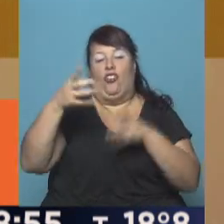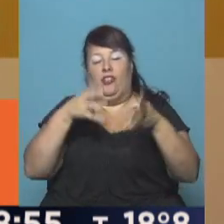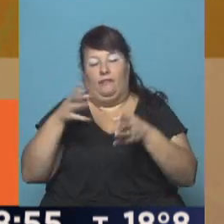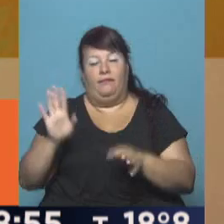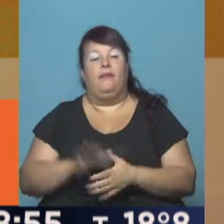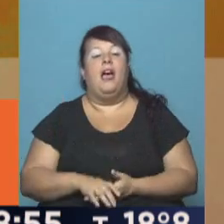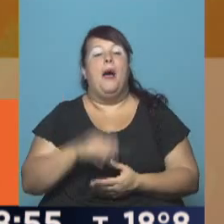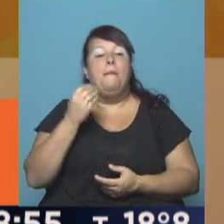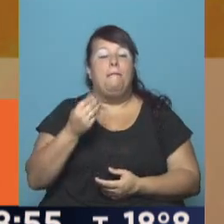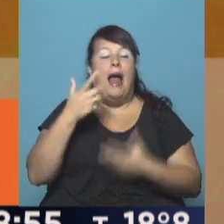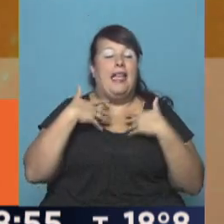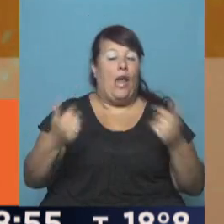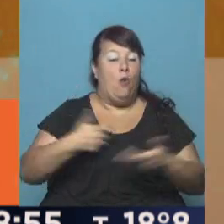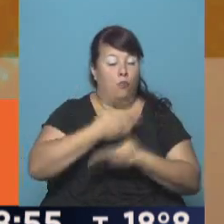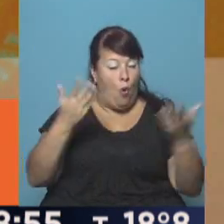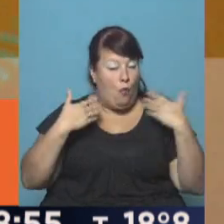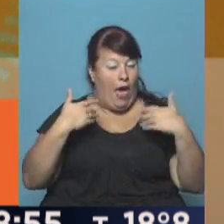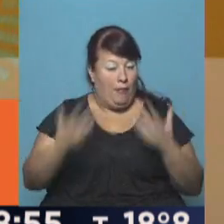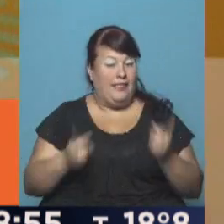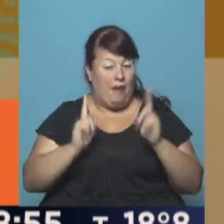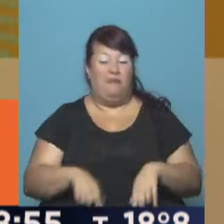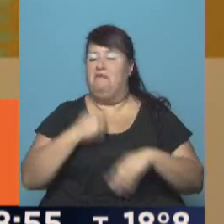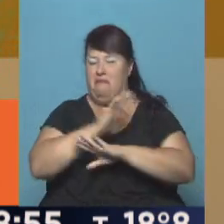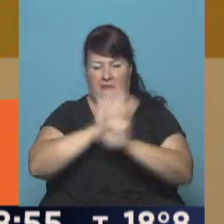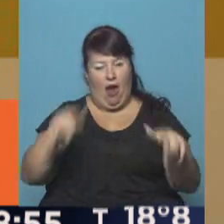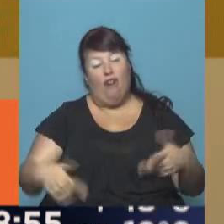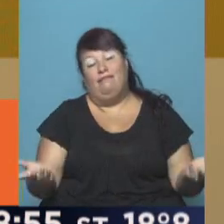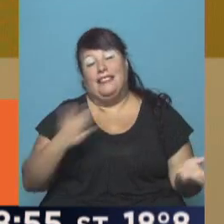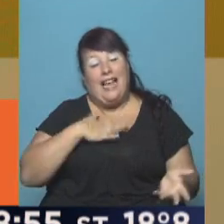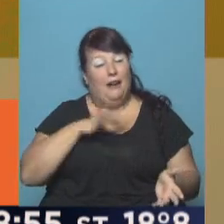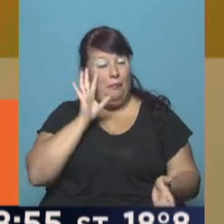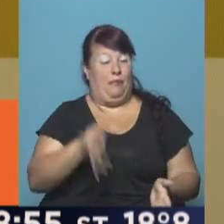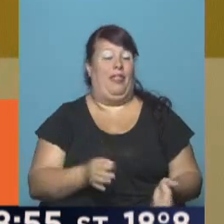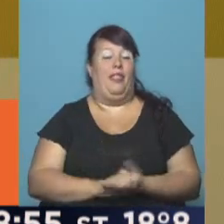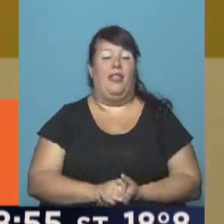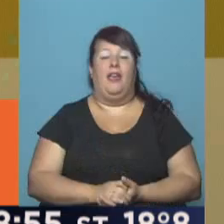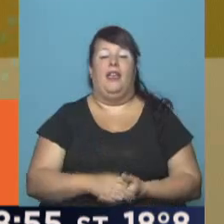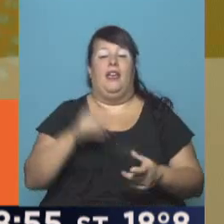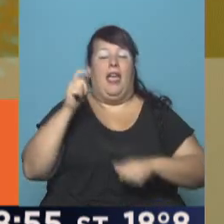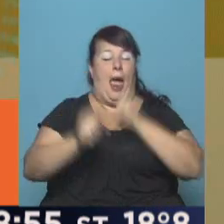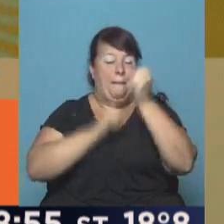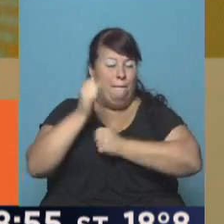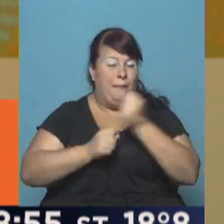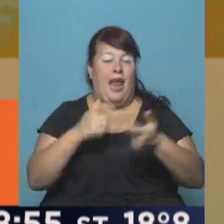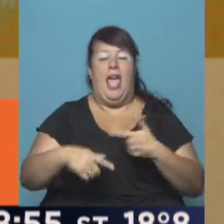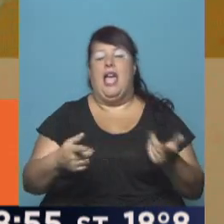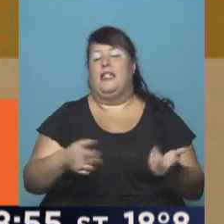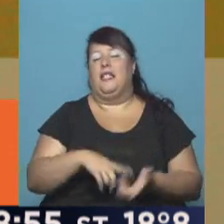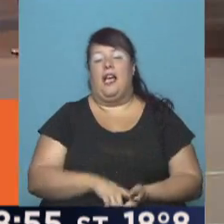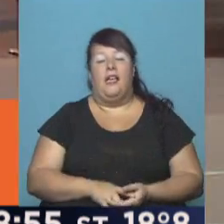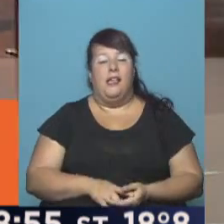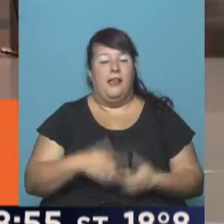y para que la sanidad pública lo pueda utilizar luego nadie más hoy lamentablemente vemos como muchísimas empresas muchísimas